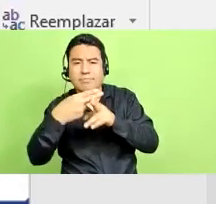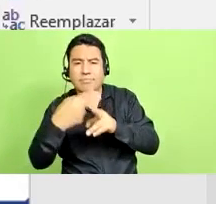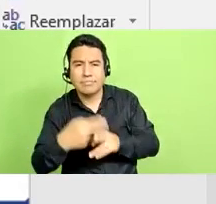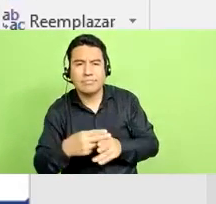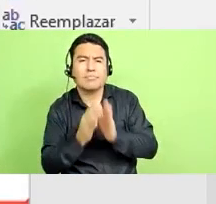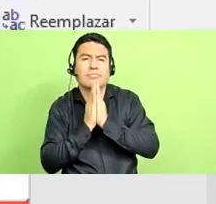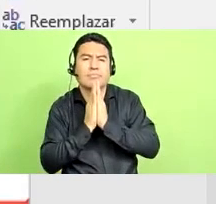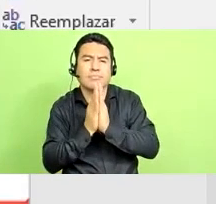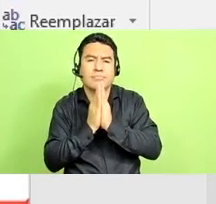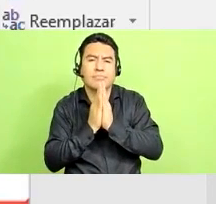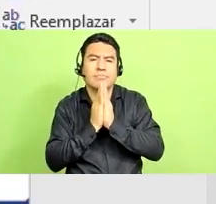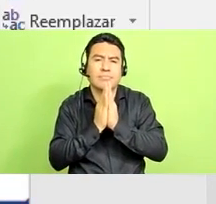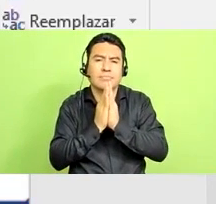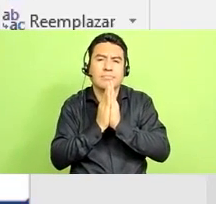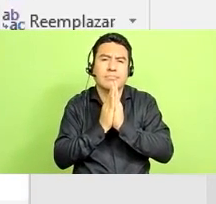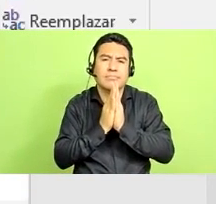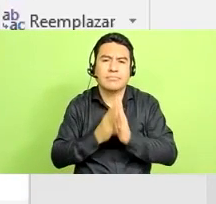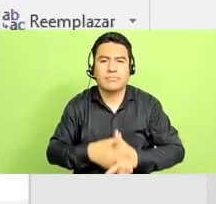de